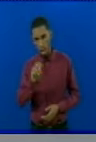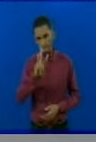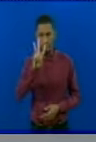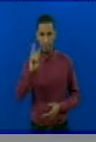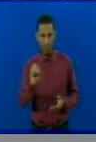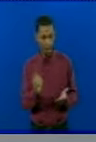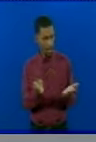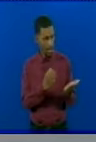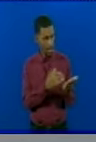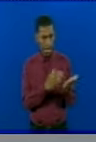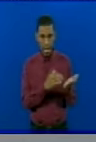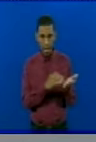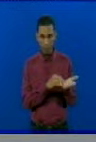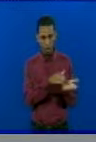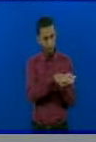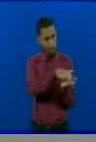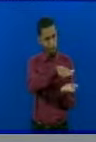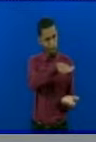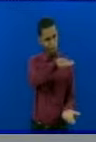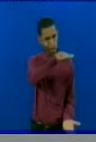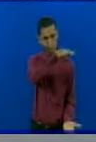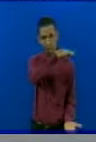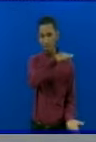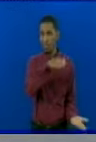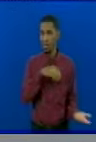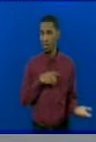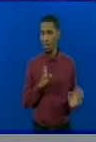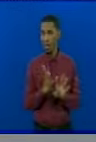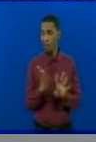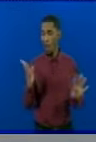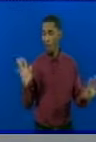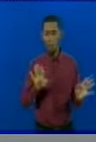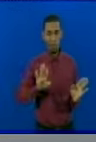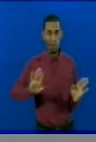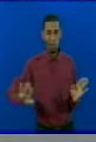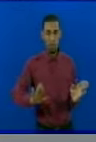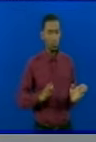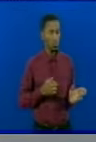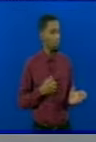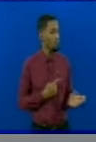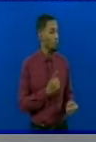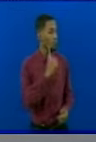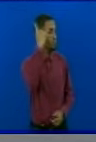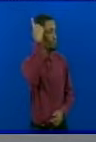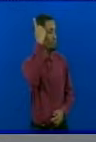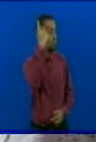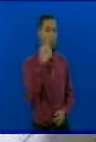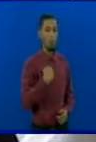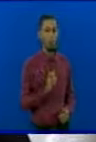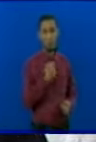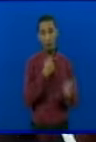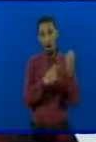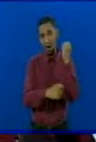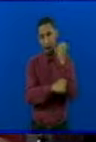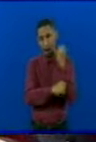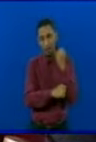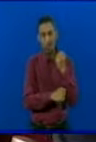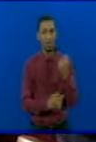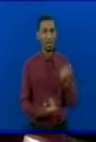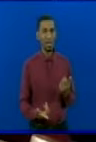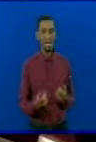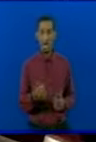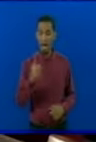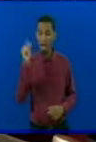y paralizan la cola. Y tú sabes la situación que hay fundamentalmente cuando viene el producto cárnico, que la población está desesperada por